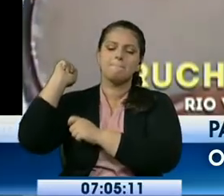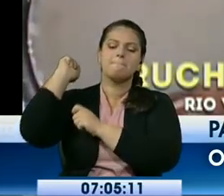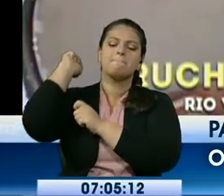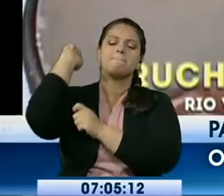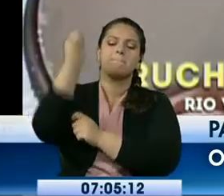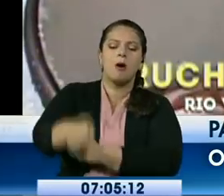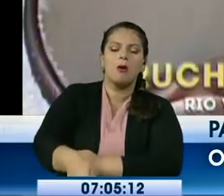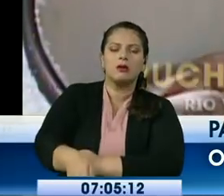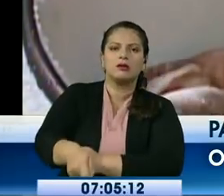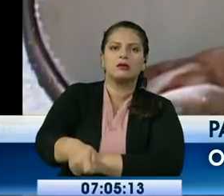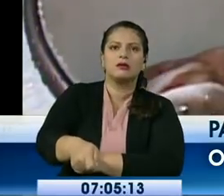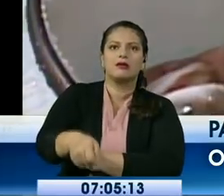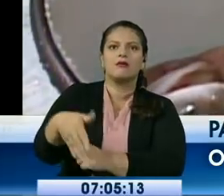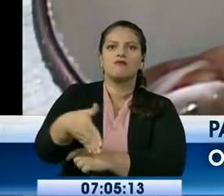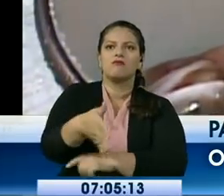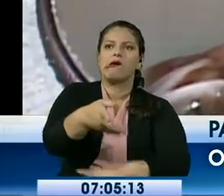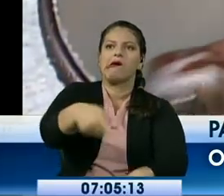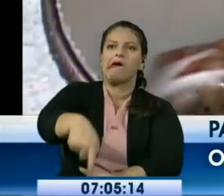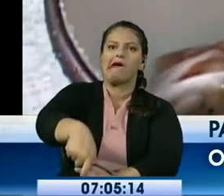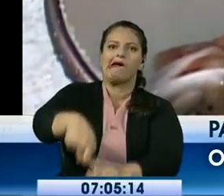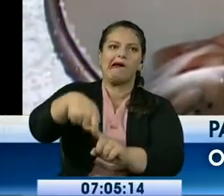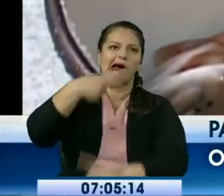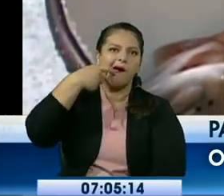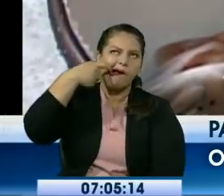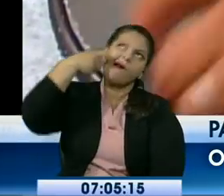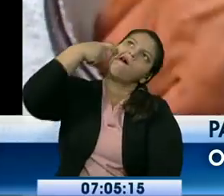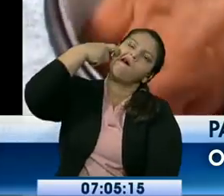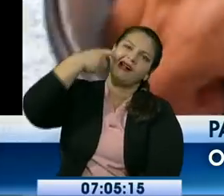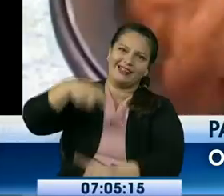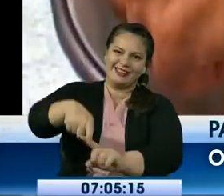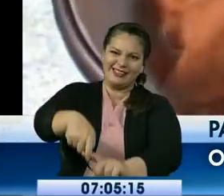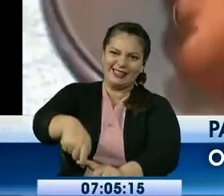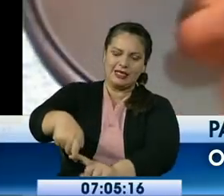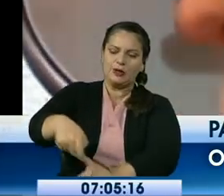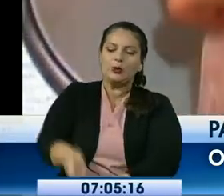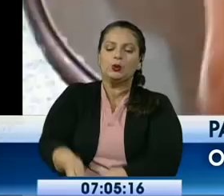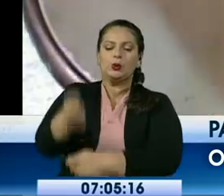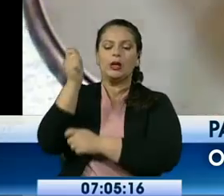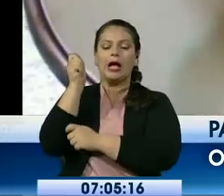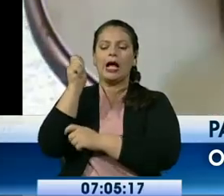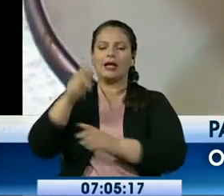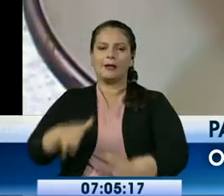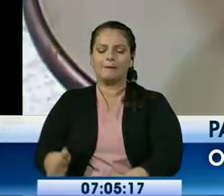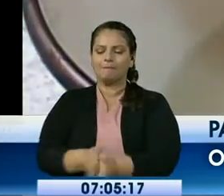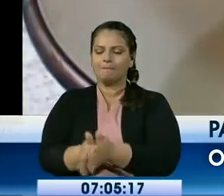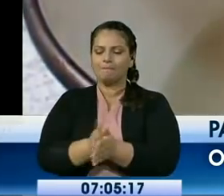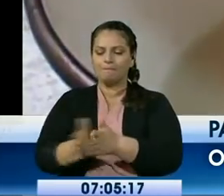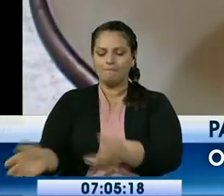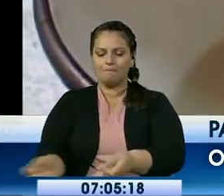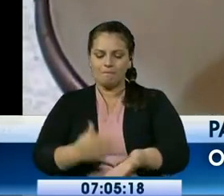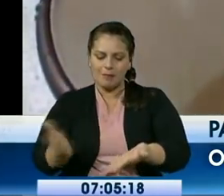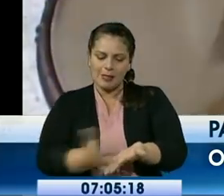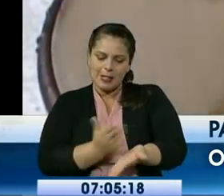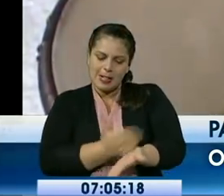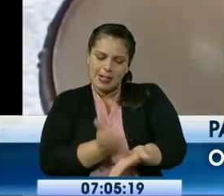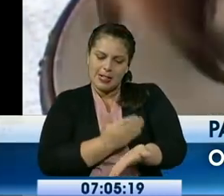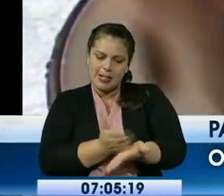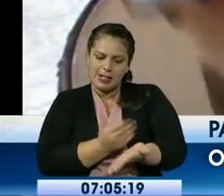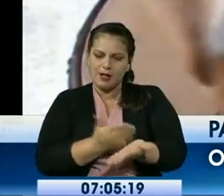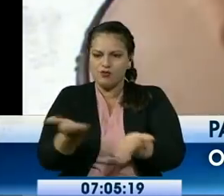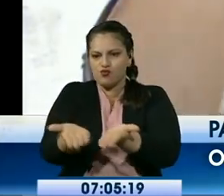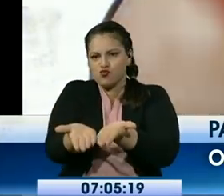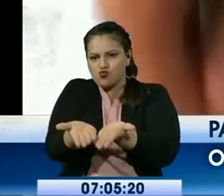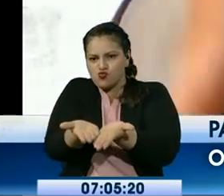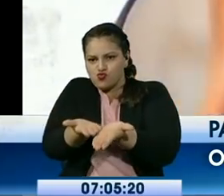encima, se le saca con un lustre para que salga la trucha bien limpia, y de ahí se hace